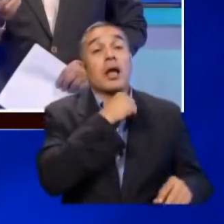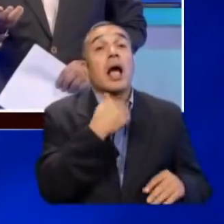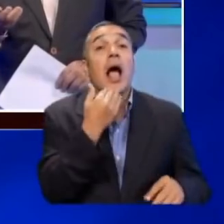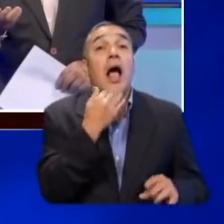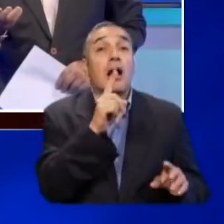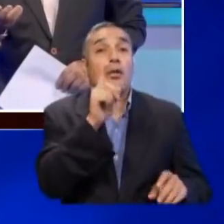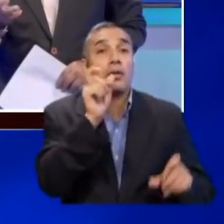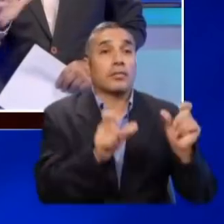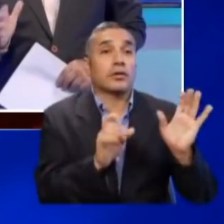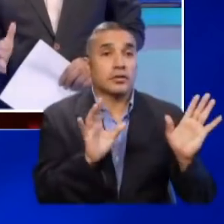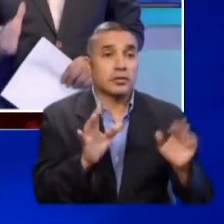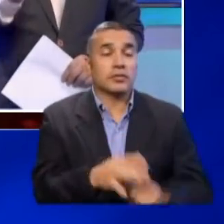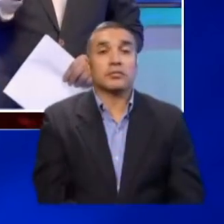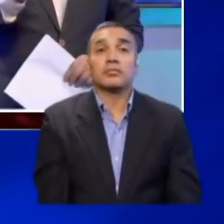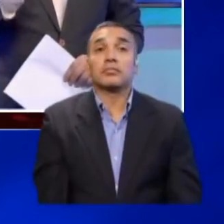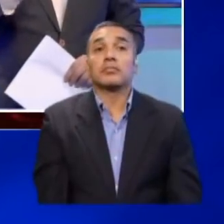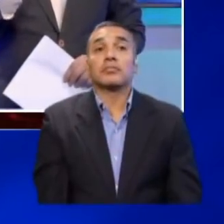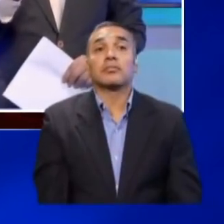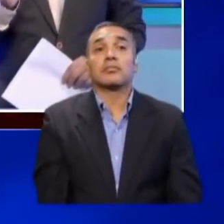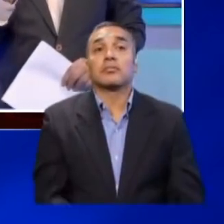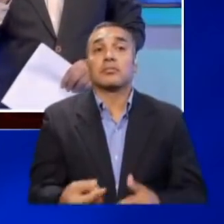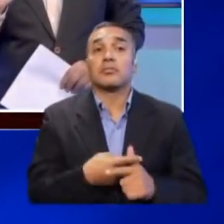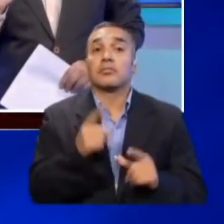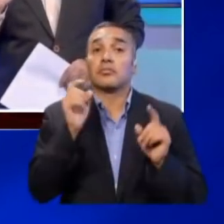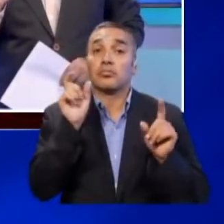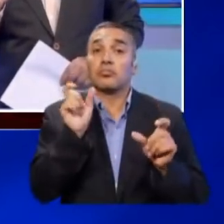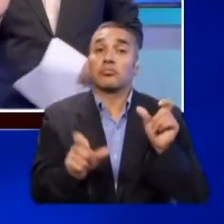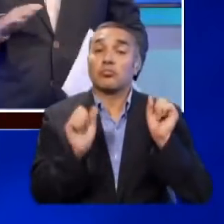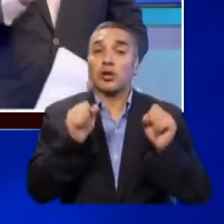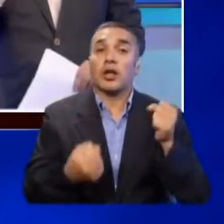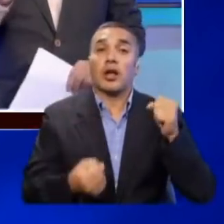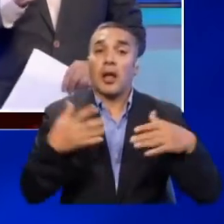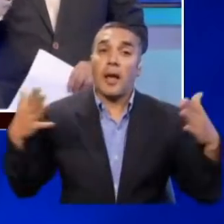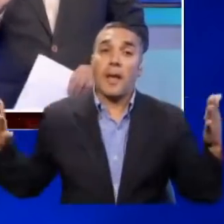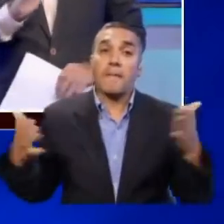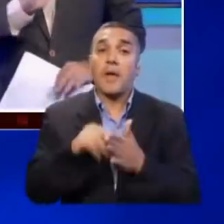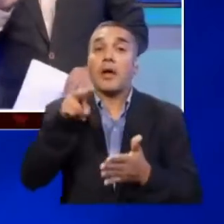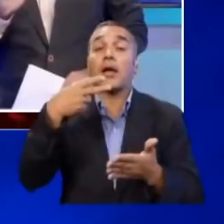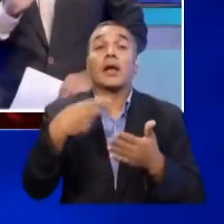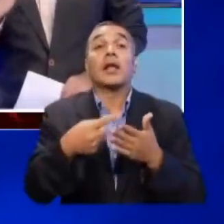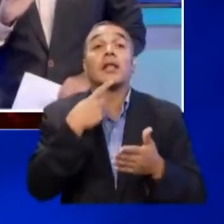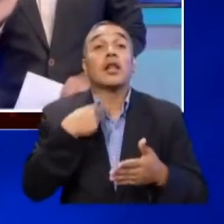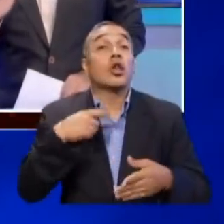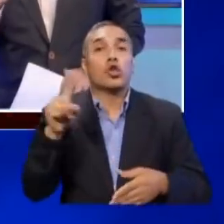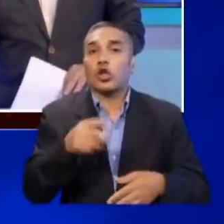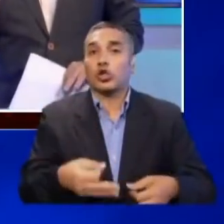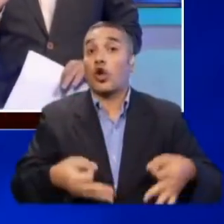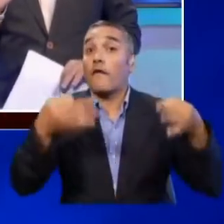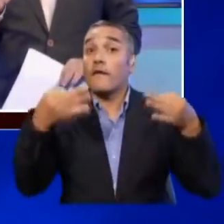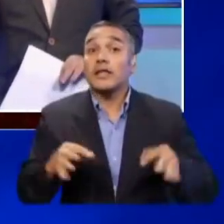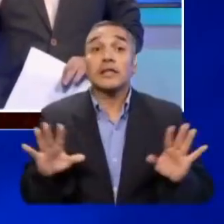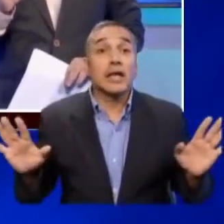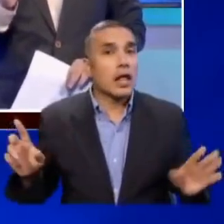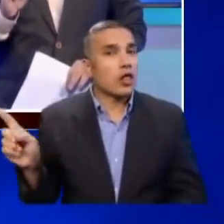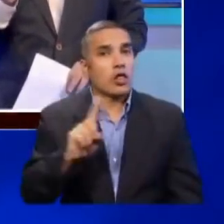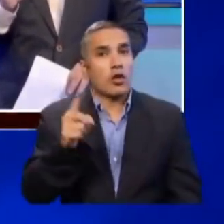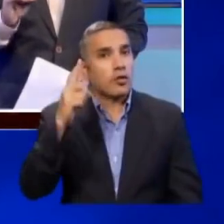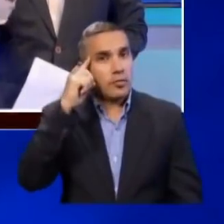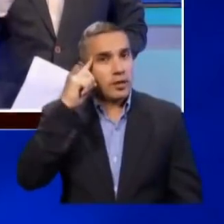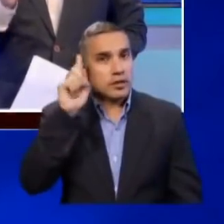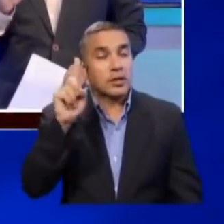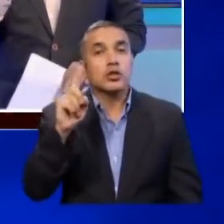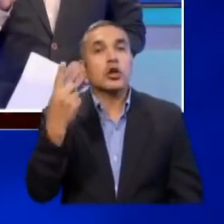alguna persona quiso huir y probablemente fue impactado por algún vehículo es lo que se conoce esto no está confirmado por si acaso iba a ser